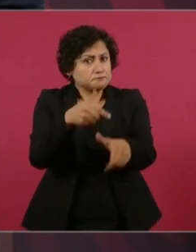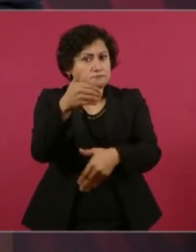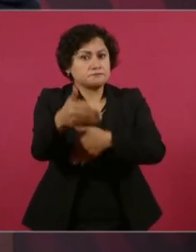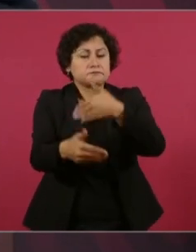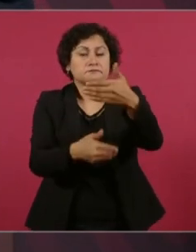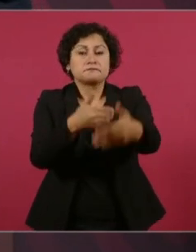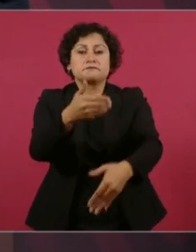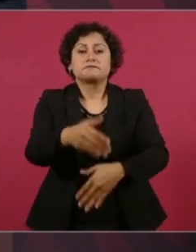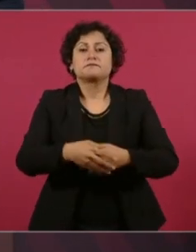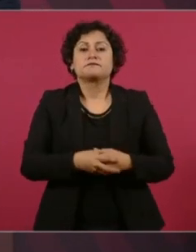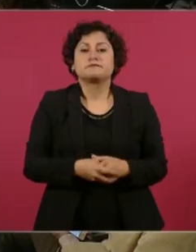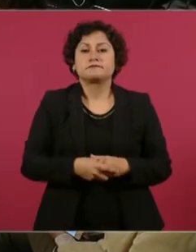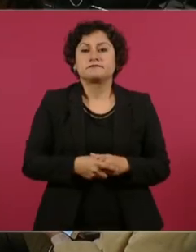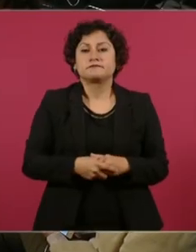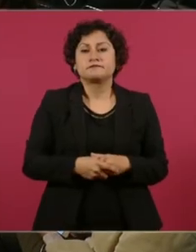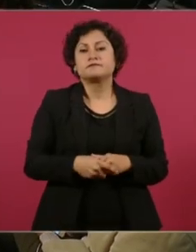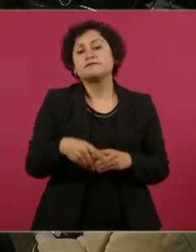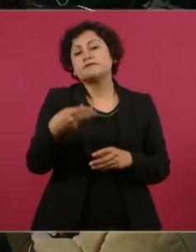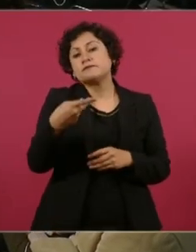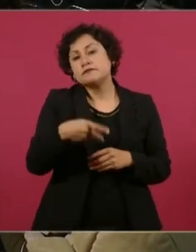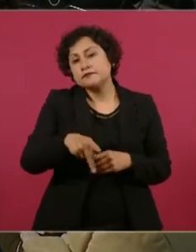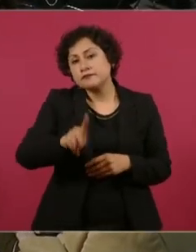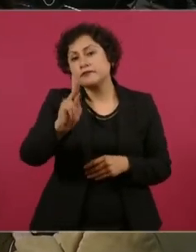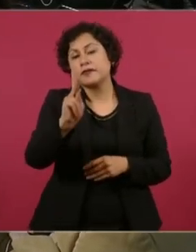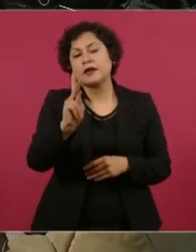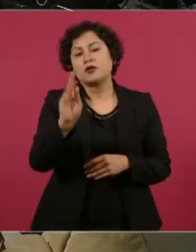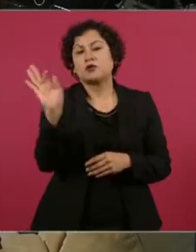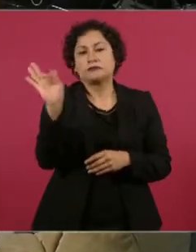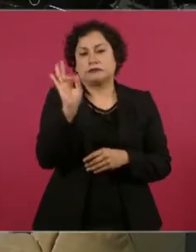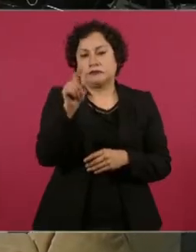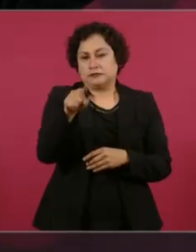Pero si subiese el precio del gas,